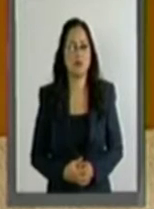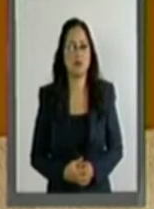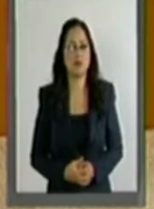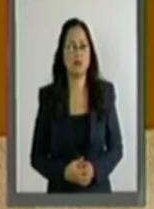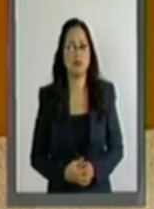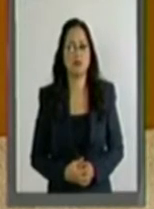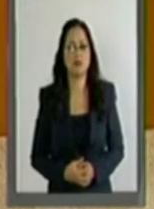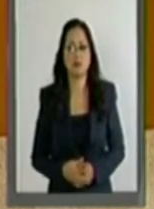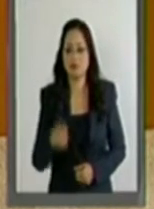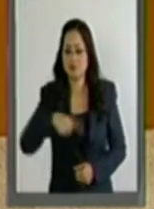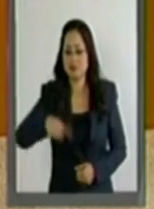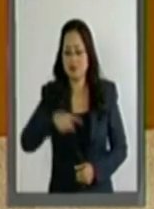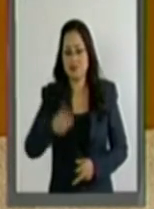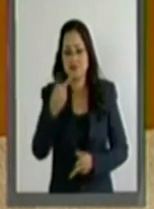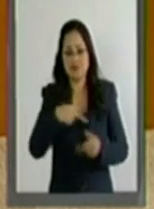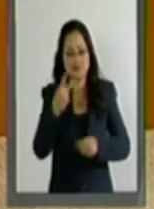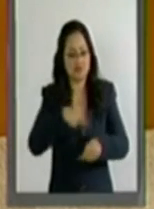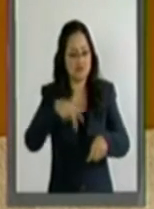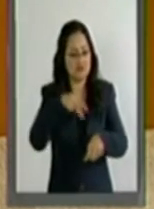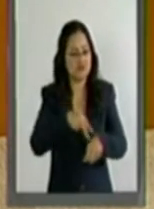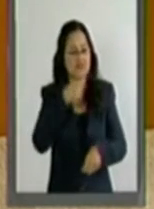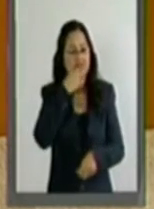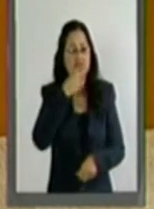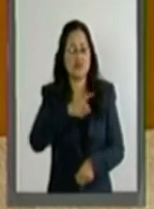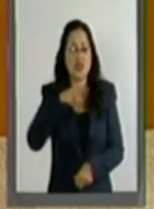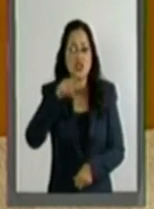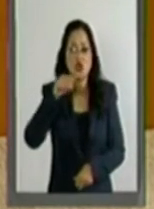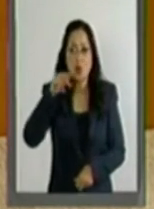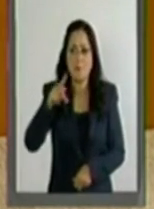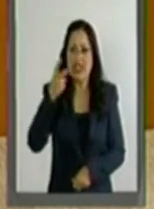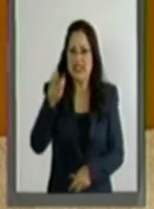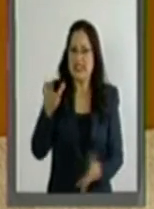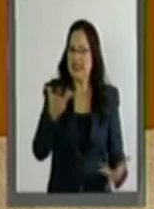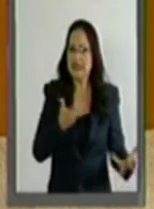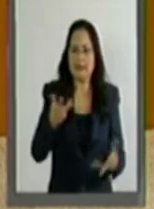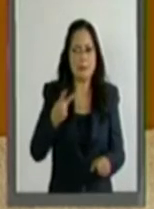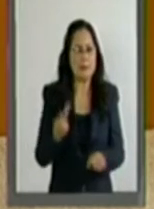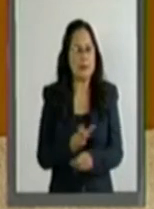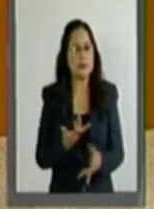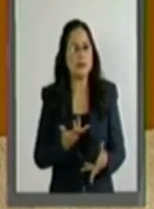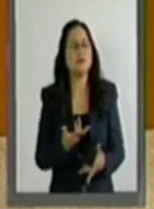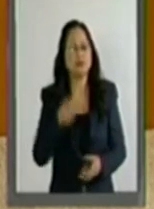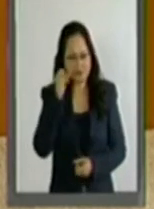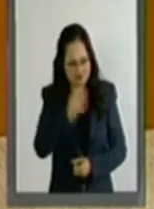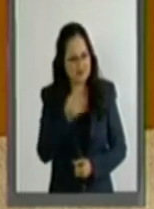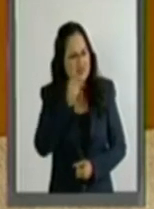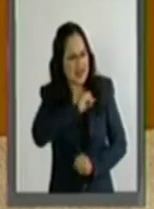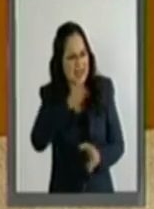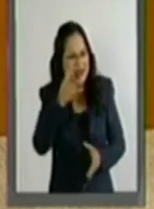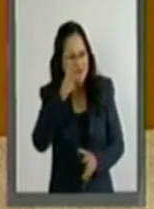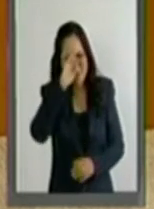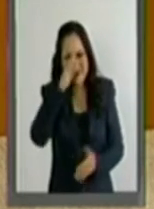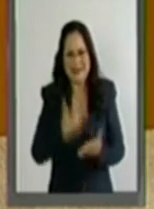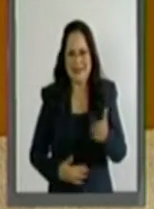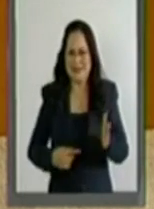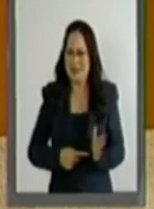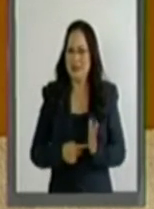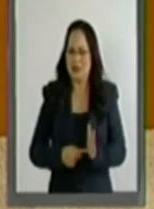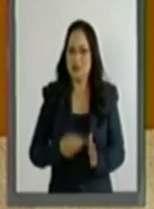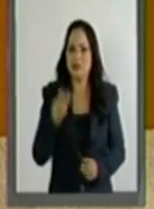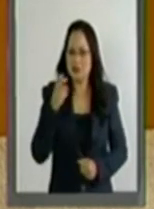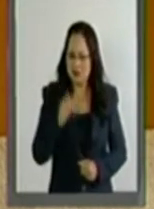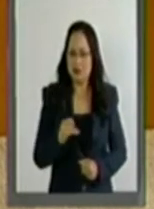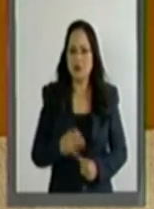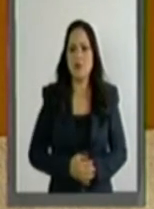Aquí se ha venido a decir que Trump es un insulto. Sí lo es, por supuesto que lo es. Pero si